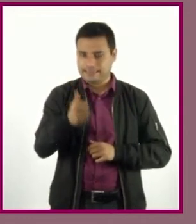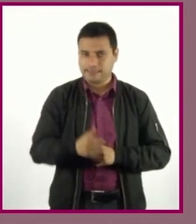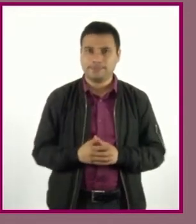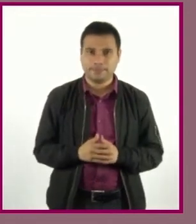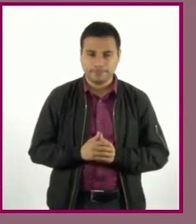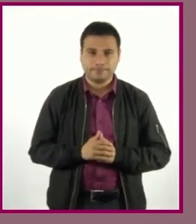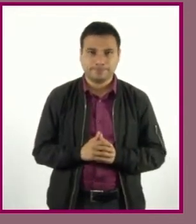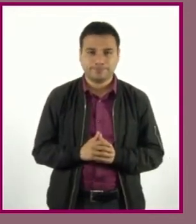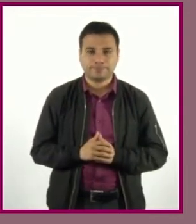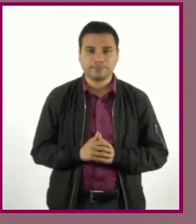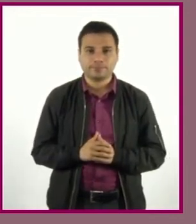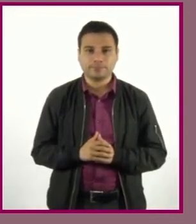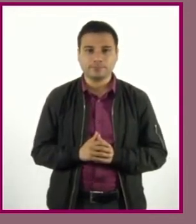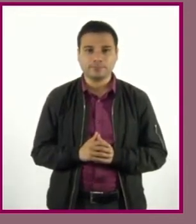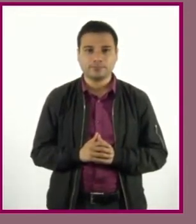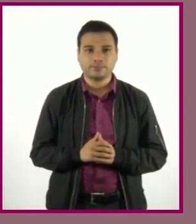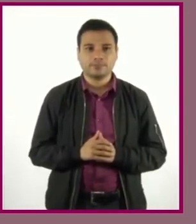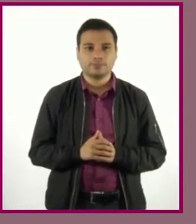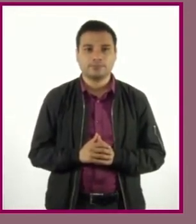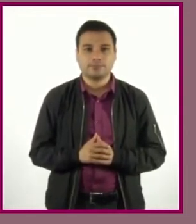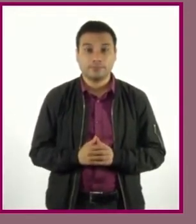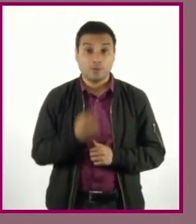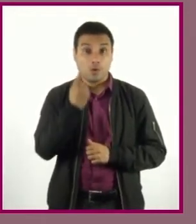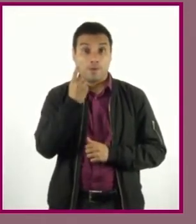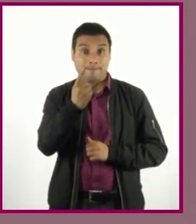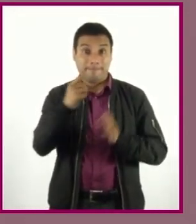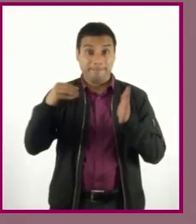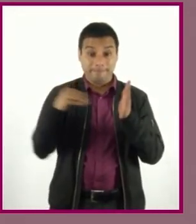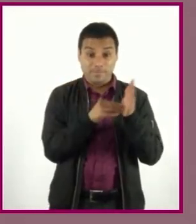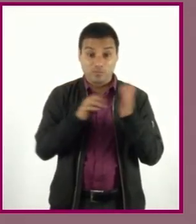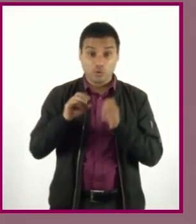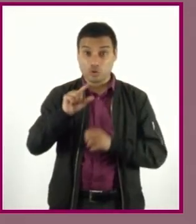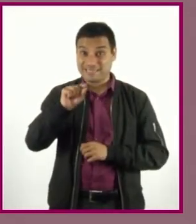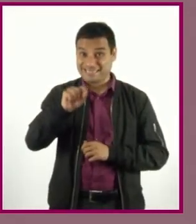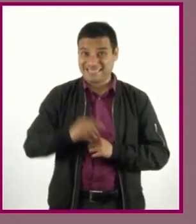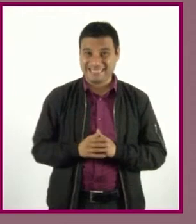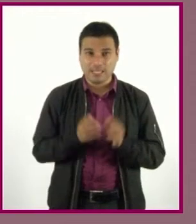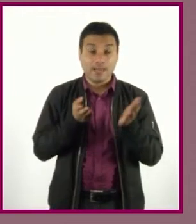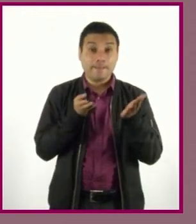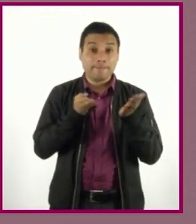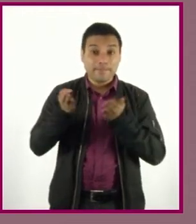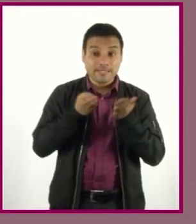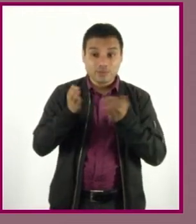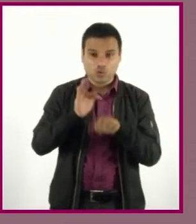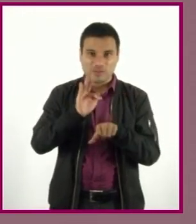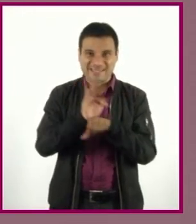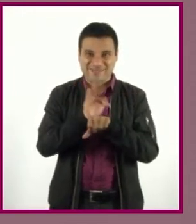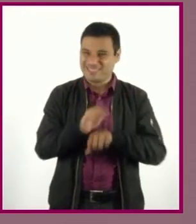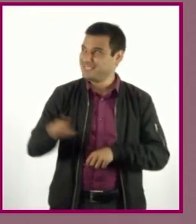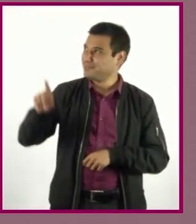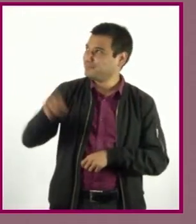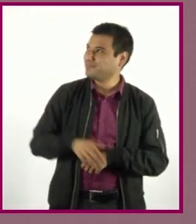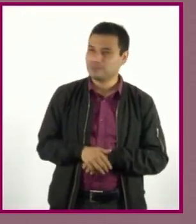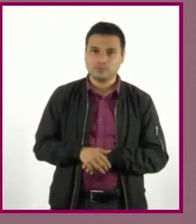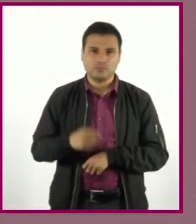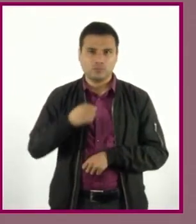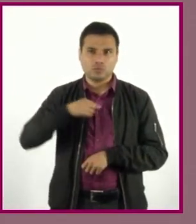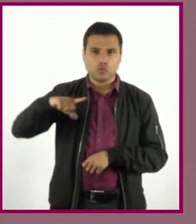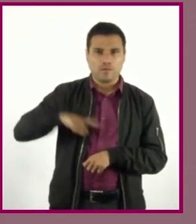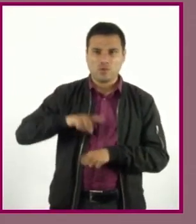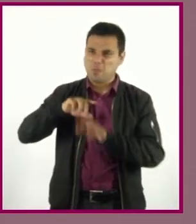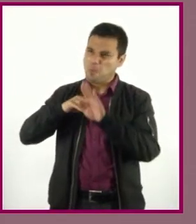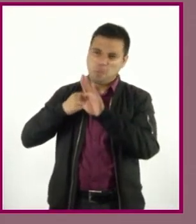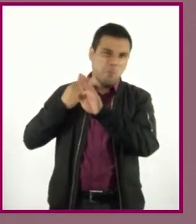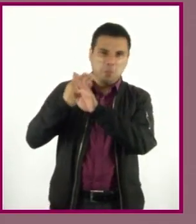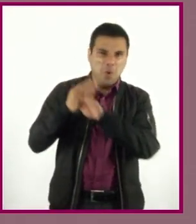1946. Pero en 1970, el ministro de Defensa, Hafez al-Assad, dio un golpe de estado